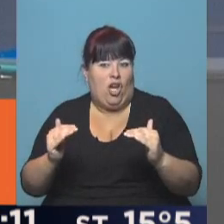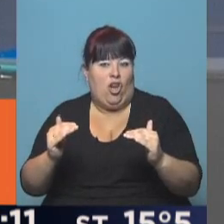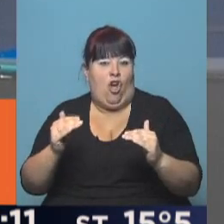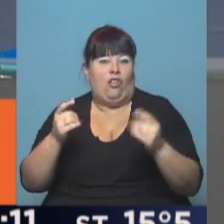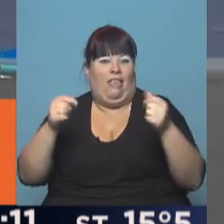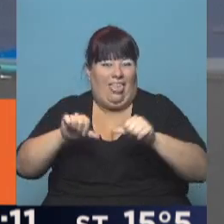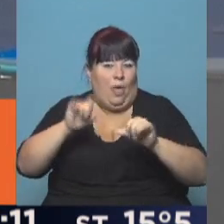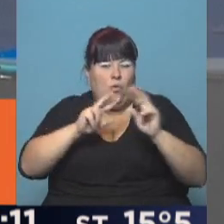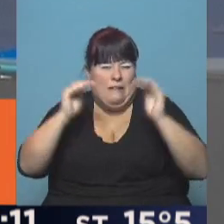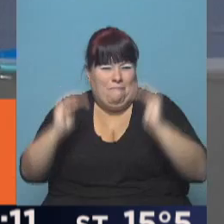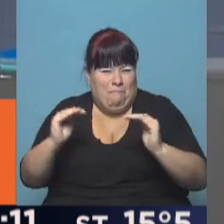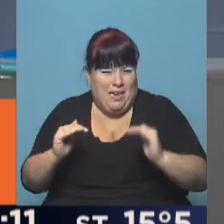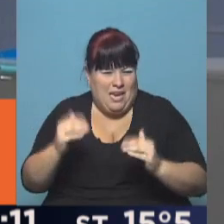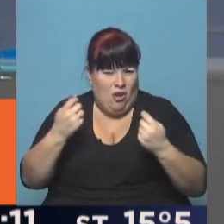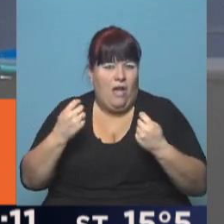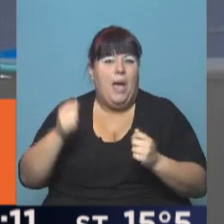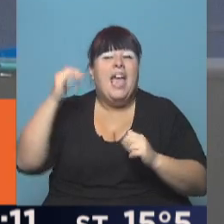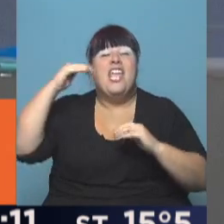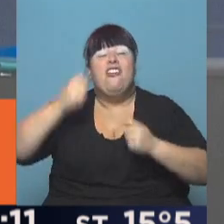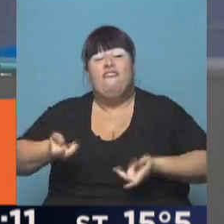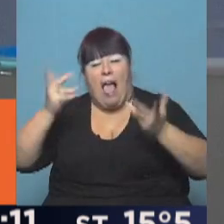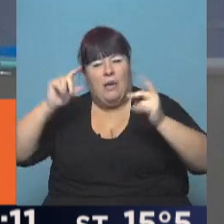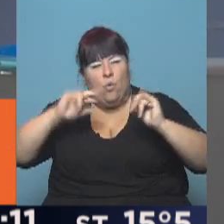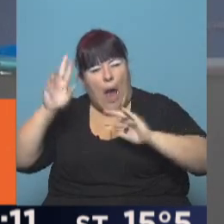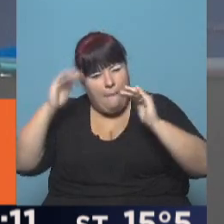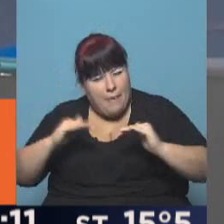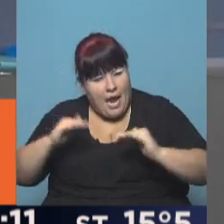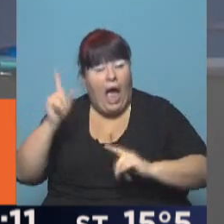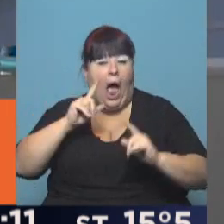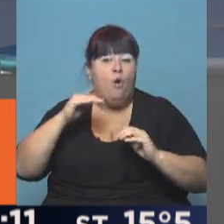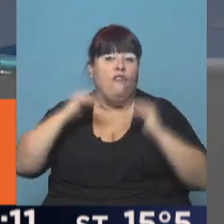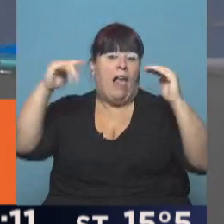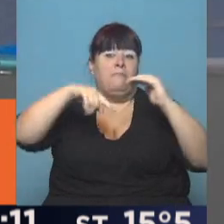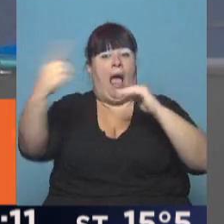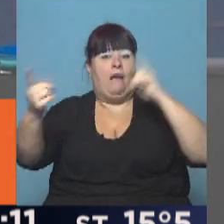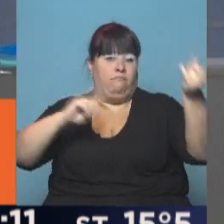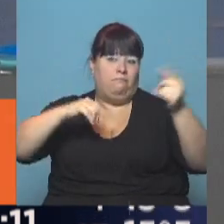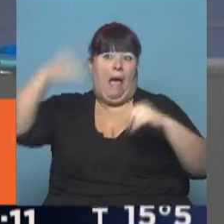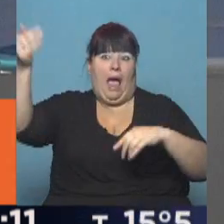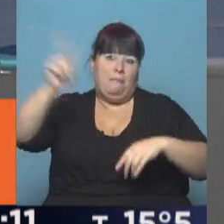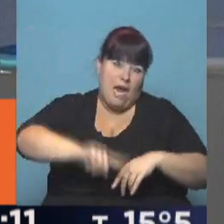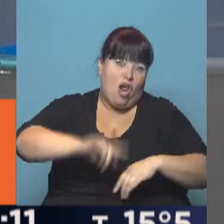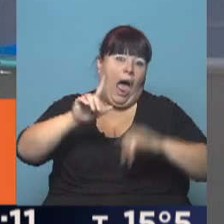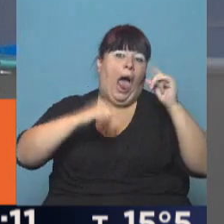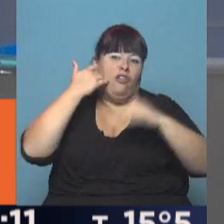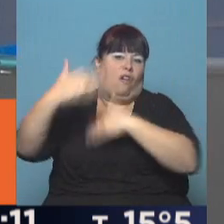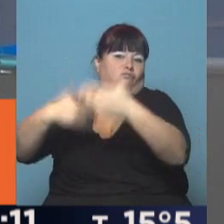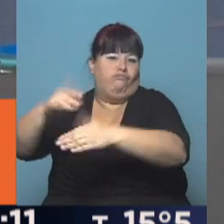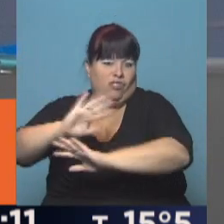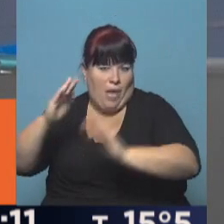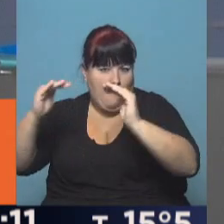nuestros déficits, de baja en la inflación. Algunos venimos de inflación más alta que otros, por supuesto, algunos ya están más